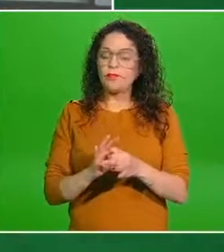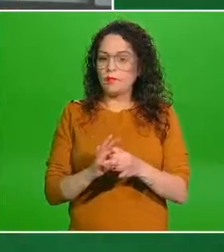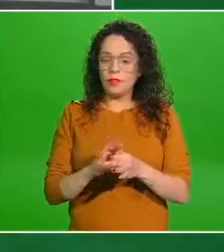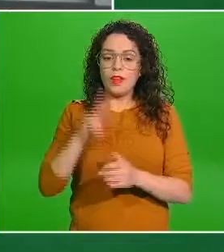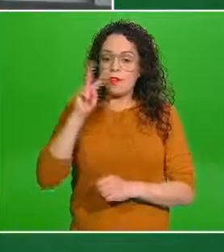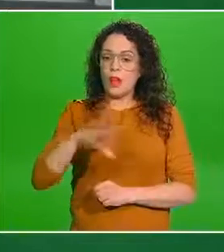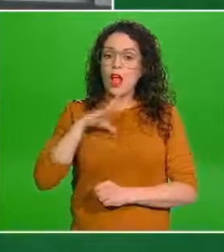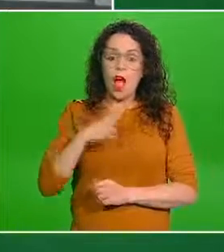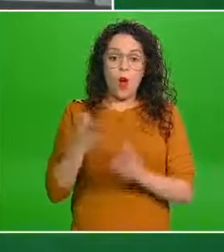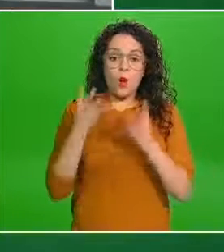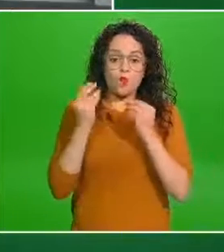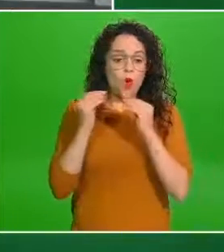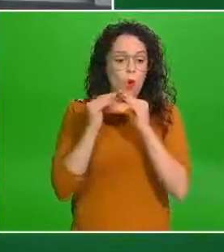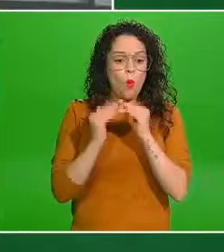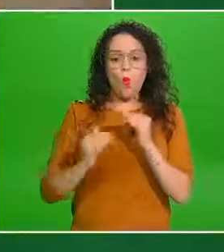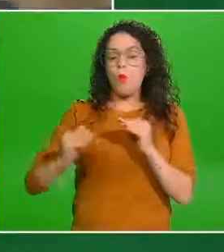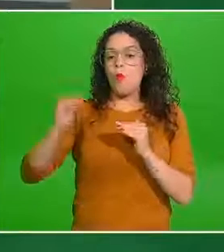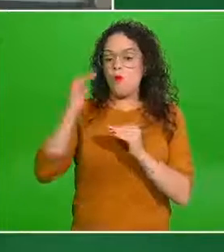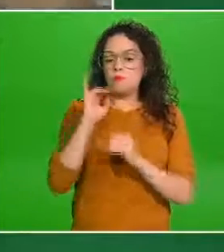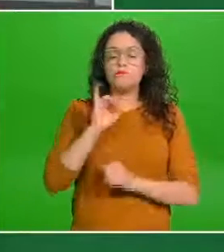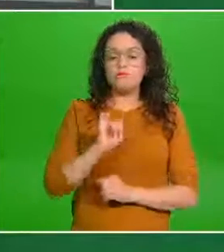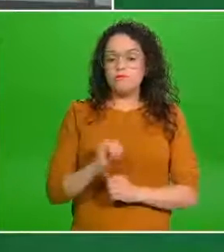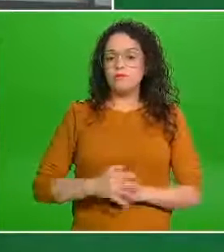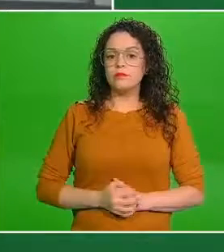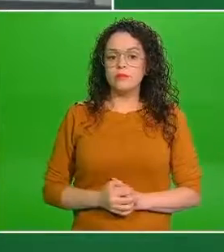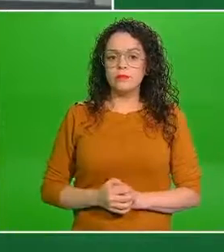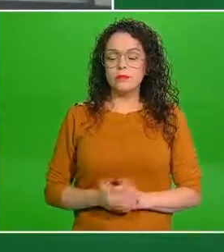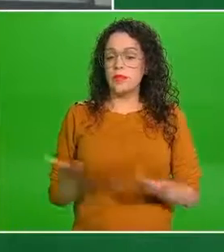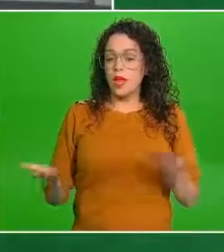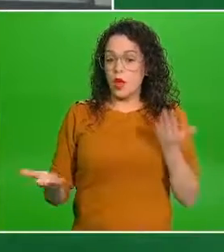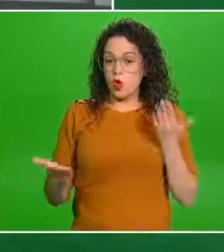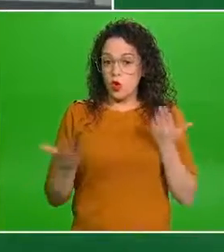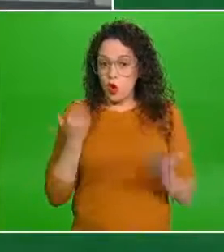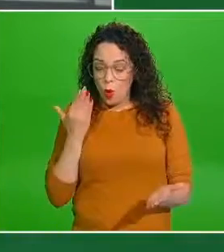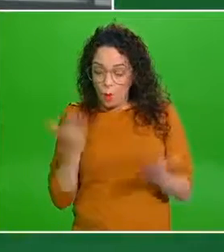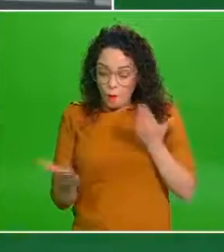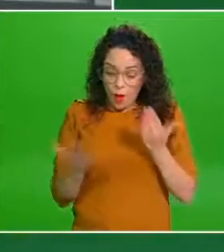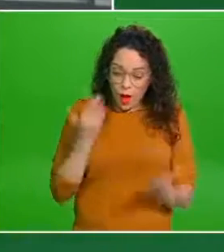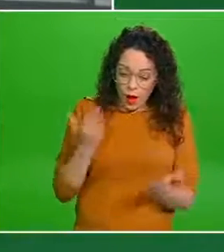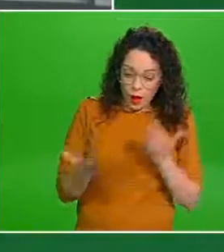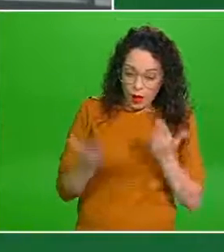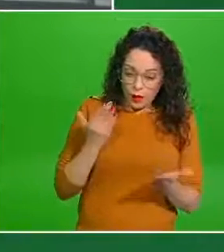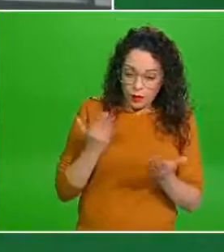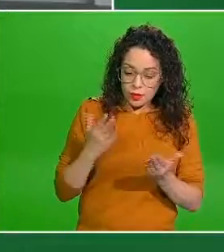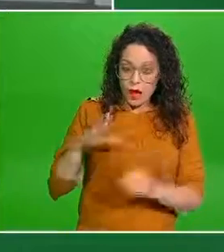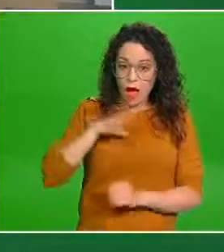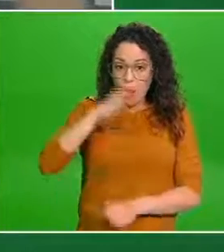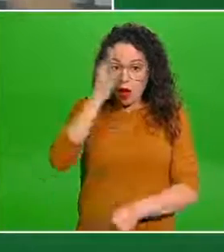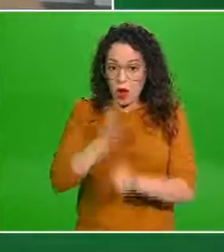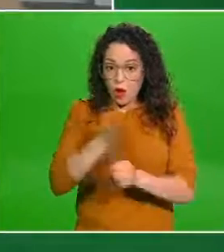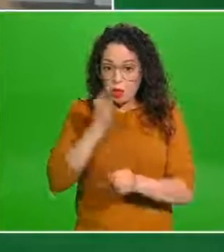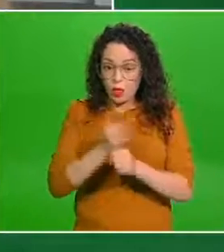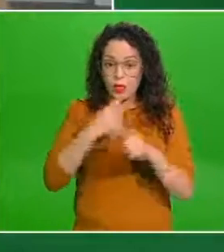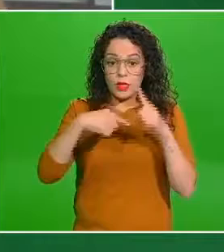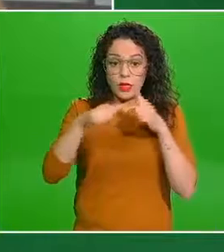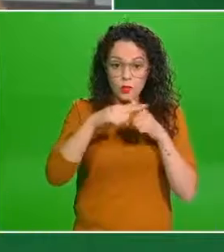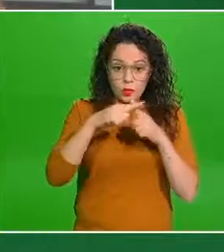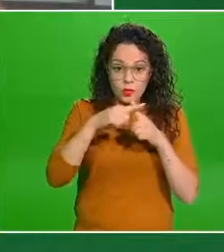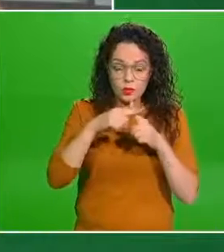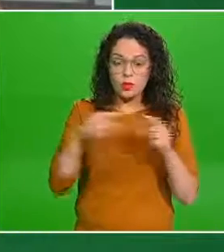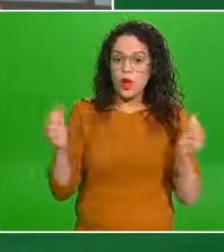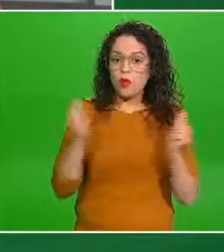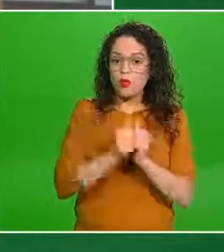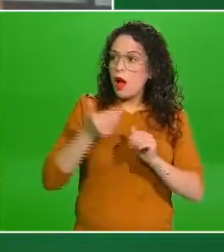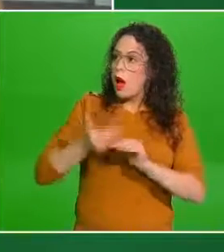muy alto, ¿no? Y obviamente, si comparamos el índice de positividad que tenemos actualmente con los índices de